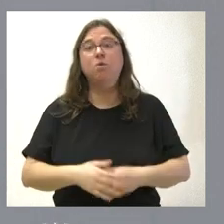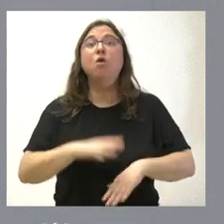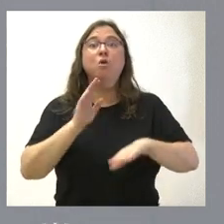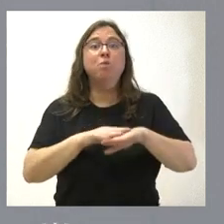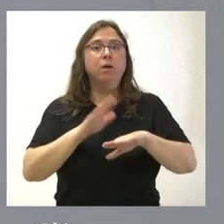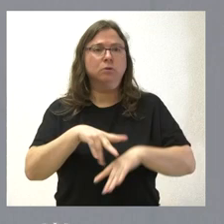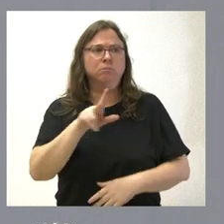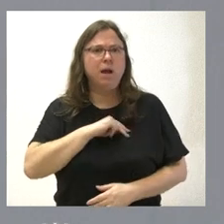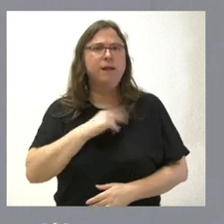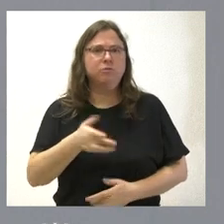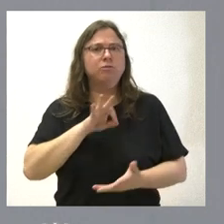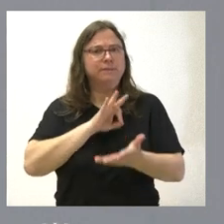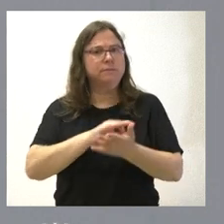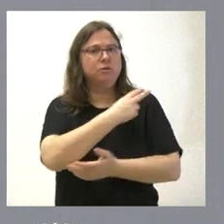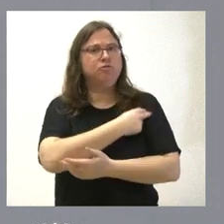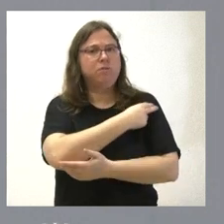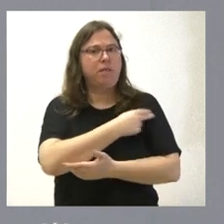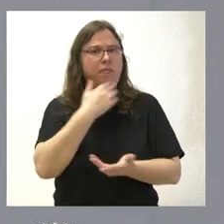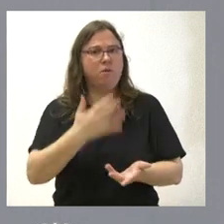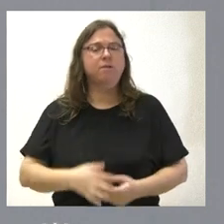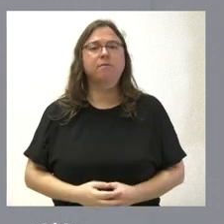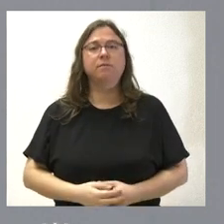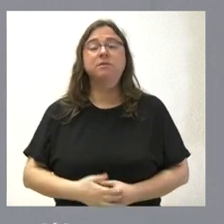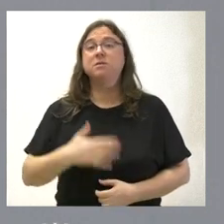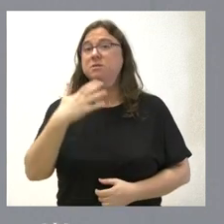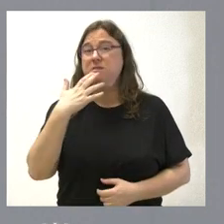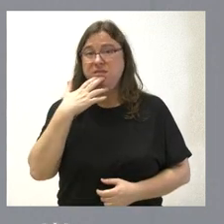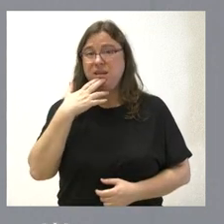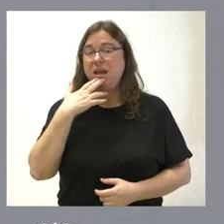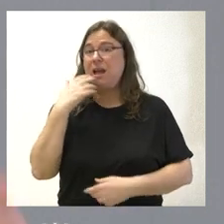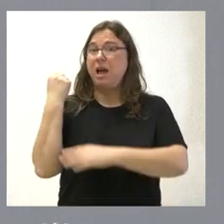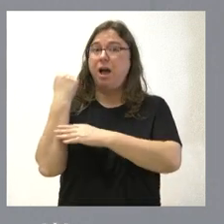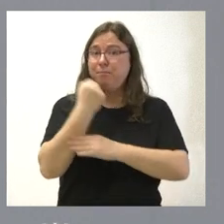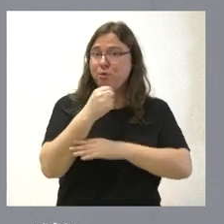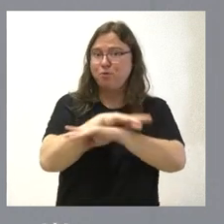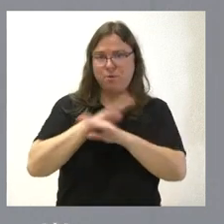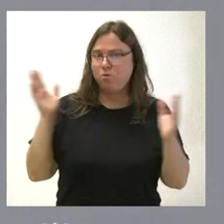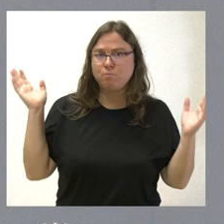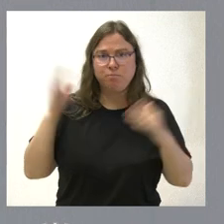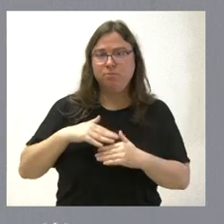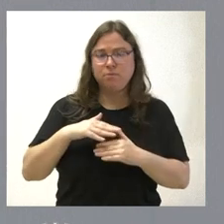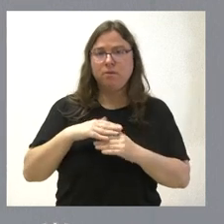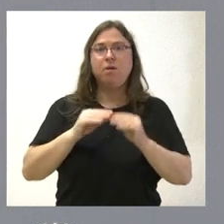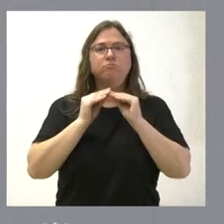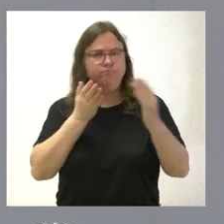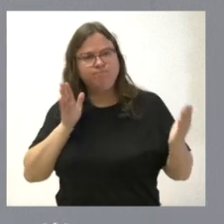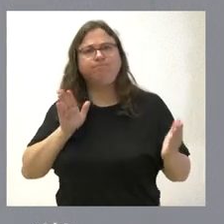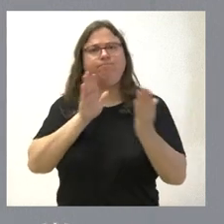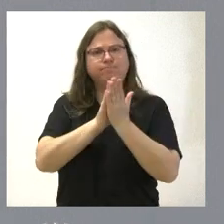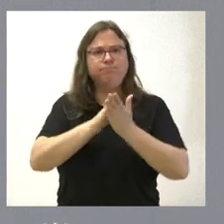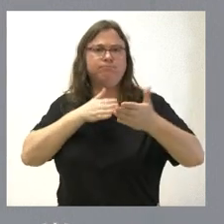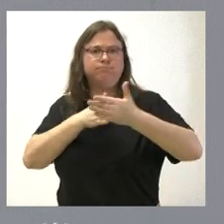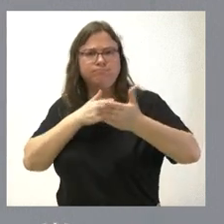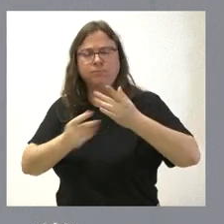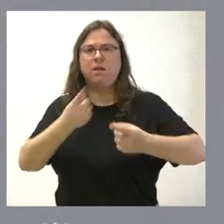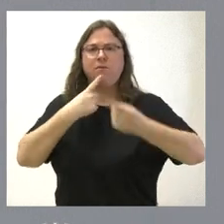mérito de los servicios sanitarios en este momento que sin contar con el respaldo y el apoyo del gobierno y haciendo frente a muchas dificultades y